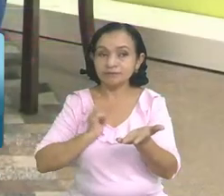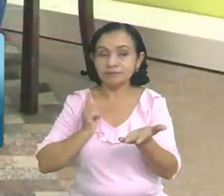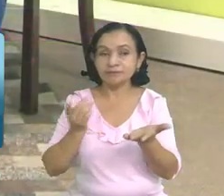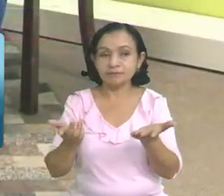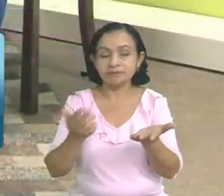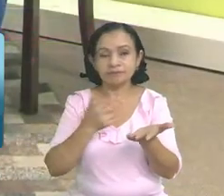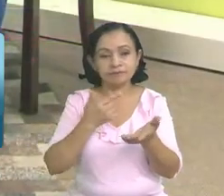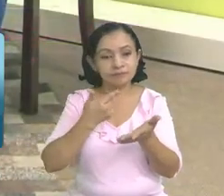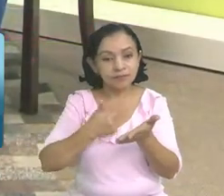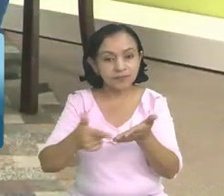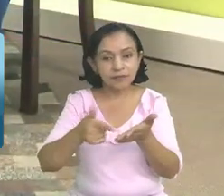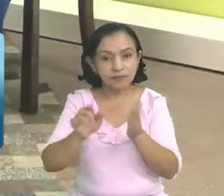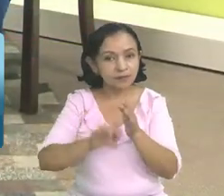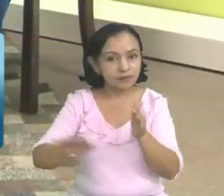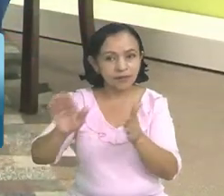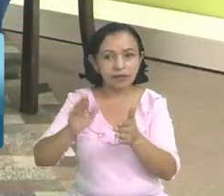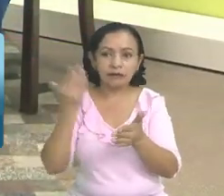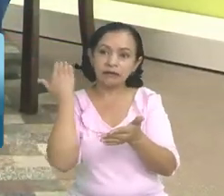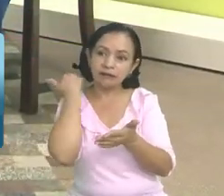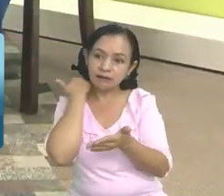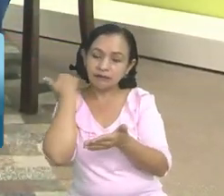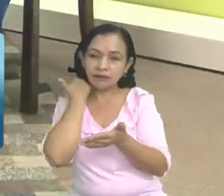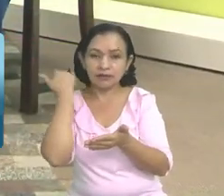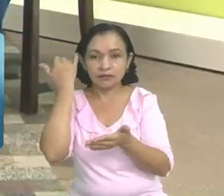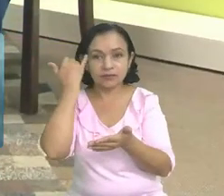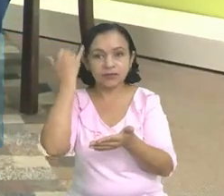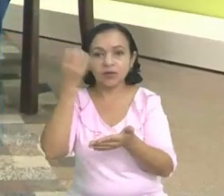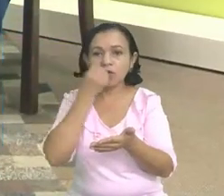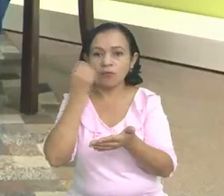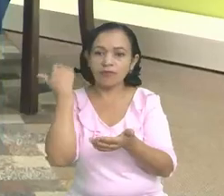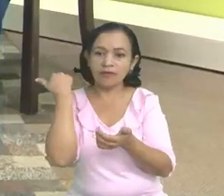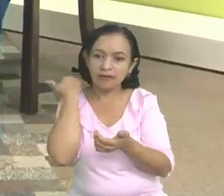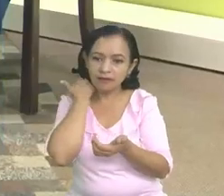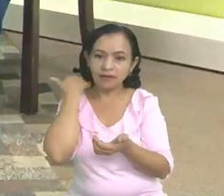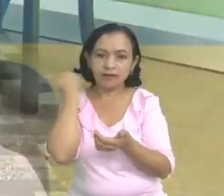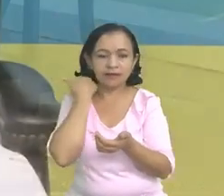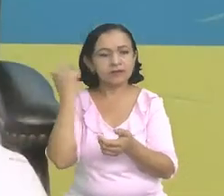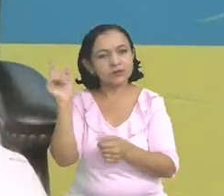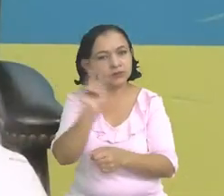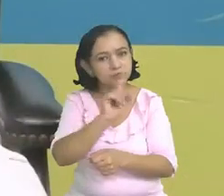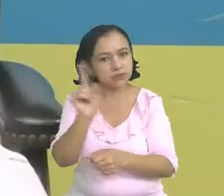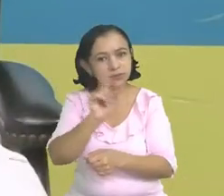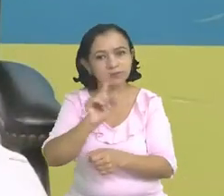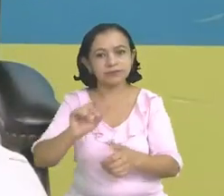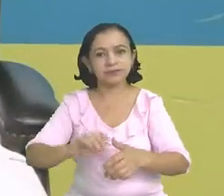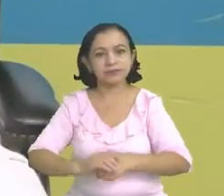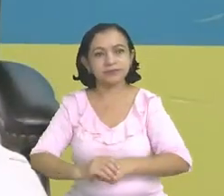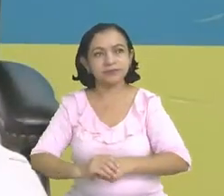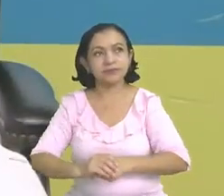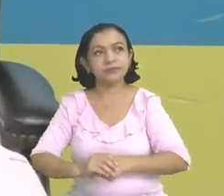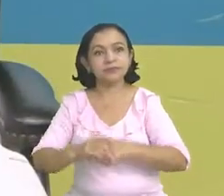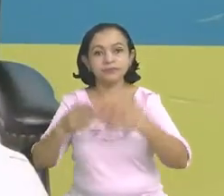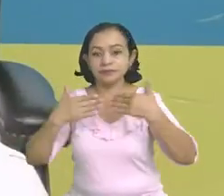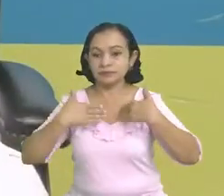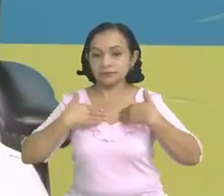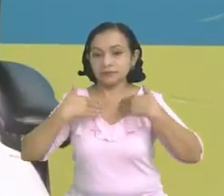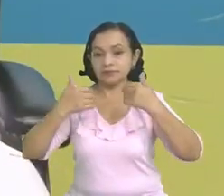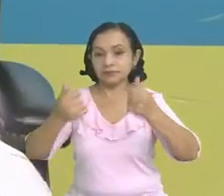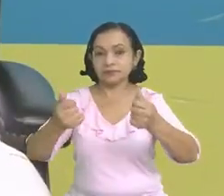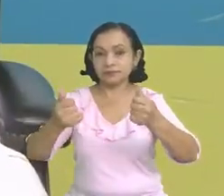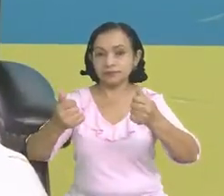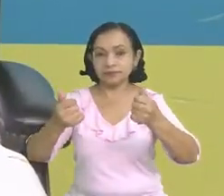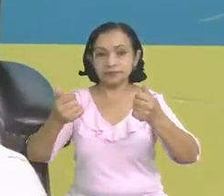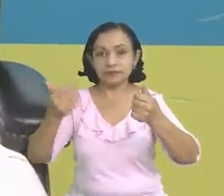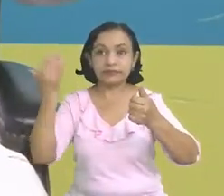a gastar más. Exactamente, porque no se va a dar una idea de que voy a gastar más. Y estar saludable es caro,